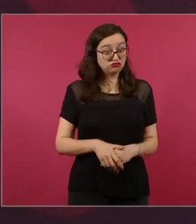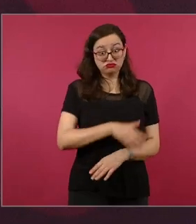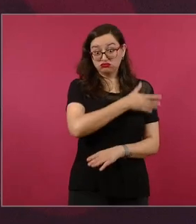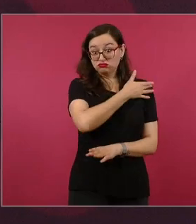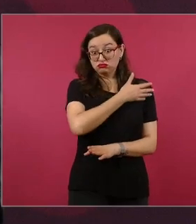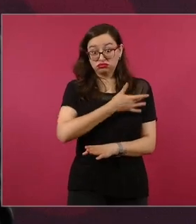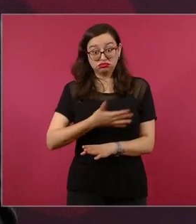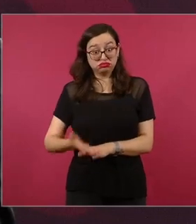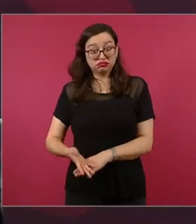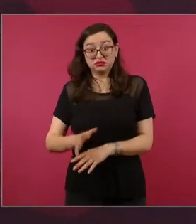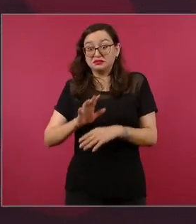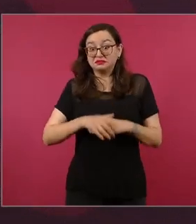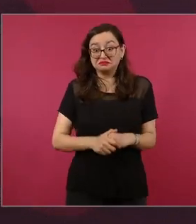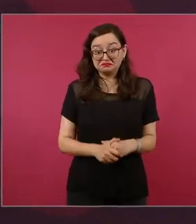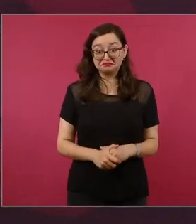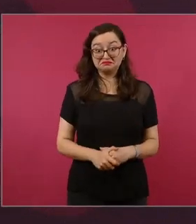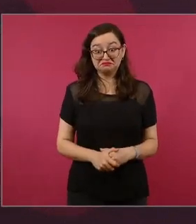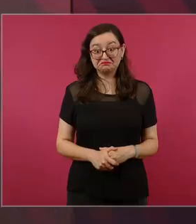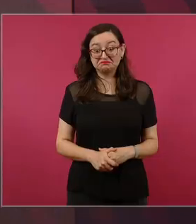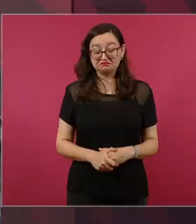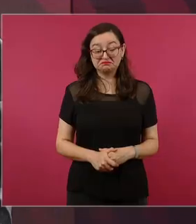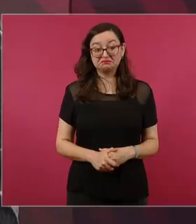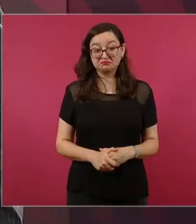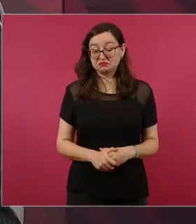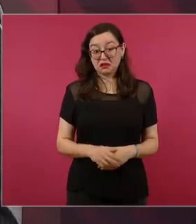Por primera vez,